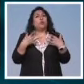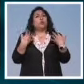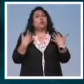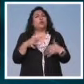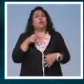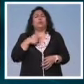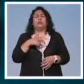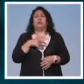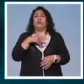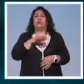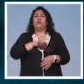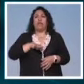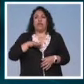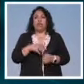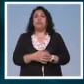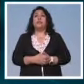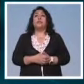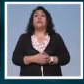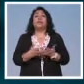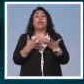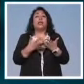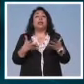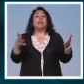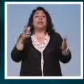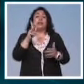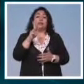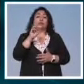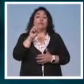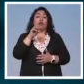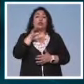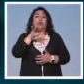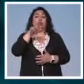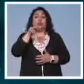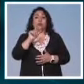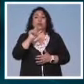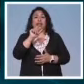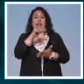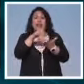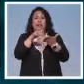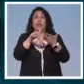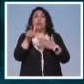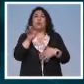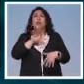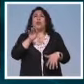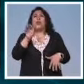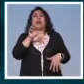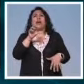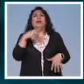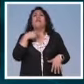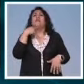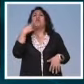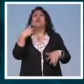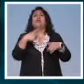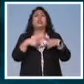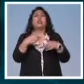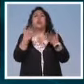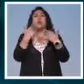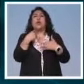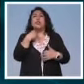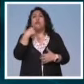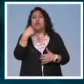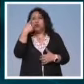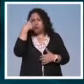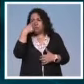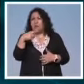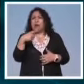gran felicidad. La grandeza de Poniatowska en la literatura radica en la capacidad para dar voz a los sin voz, para